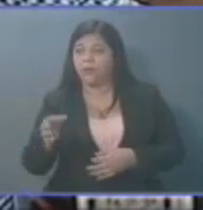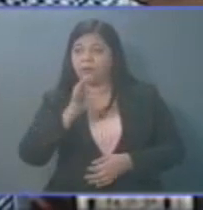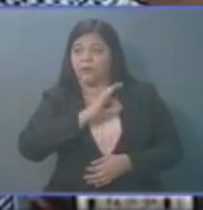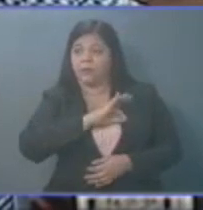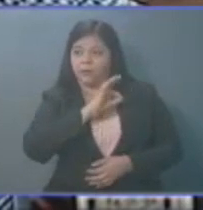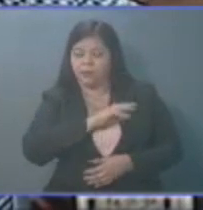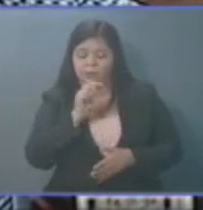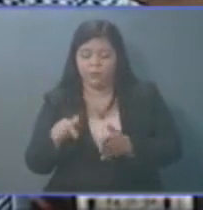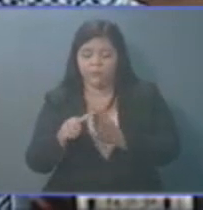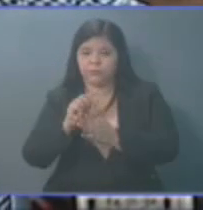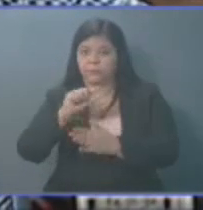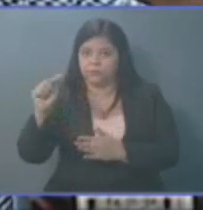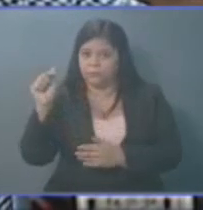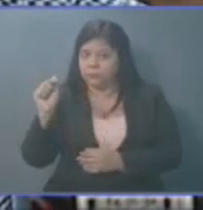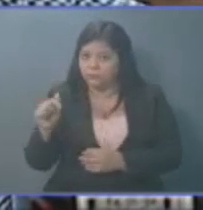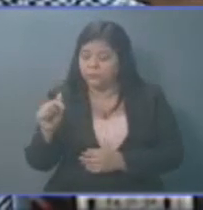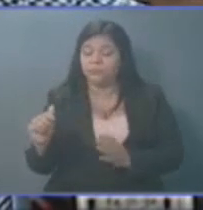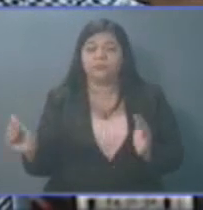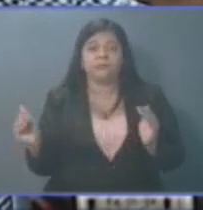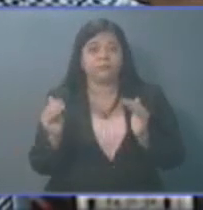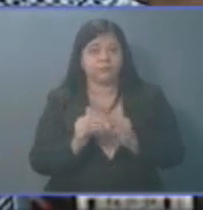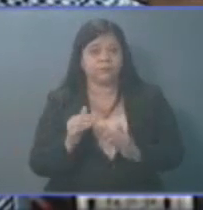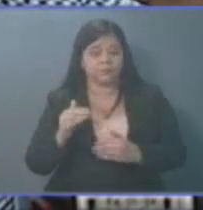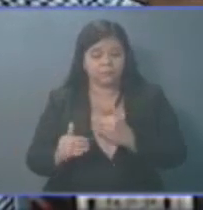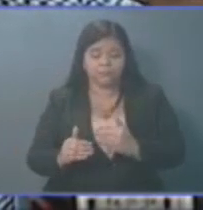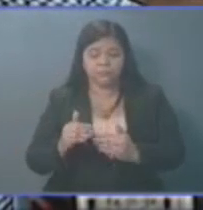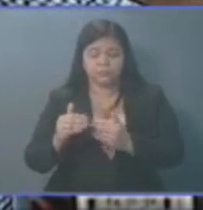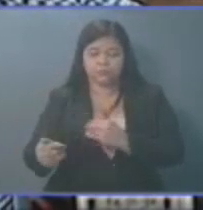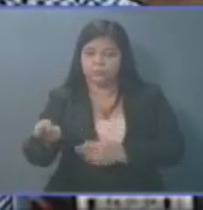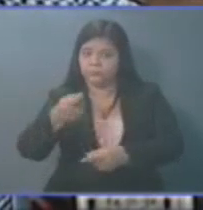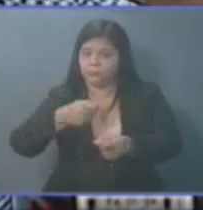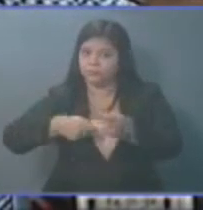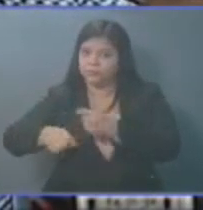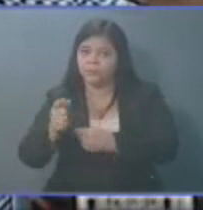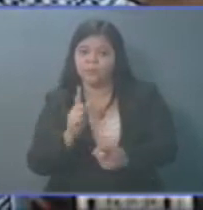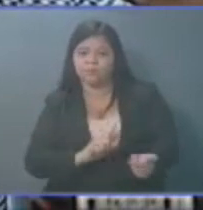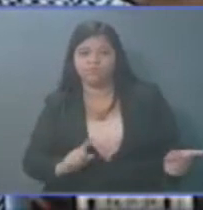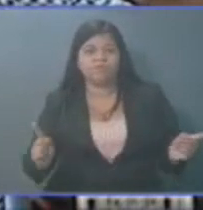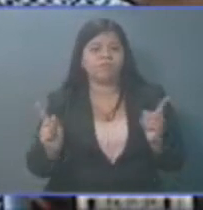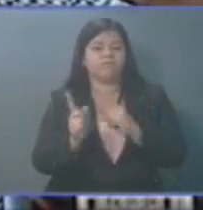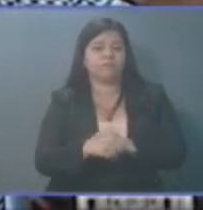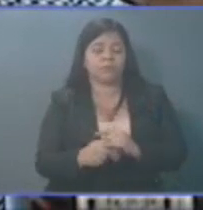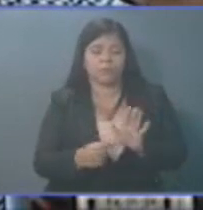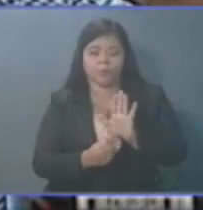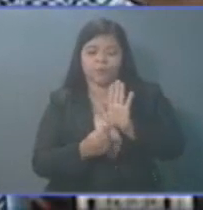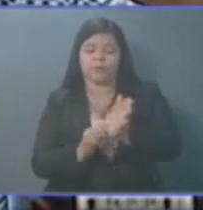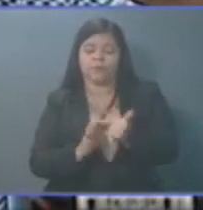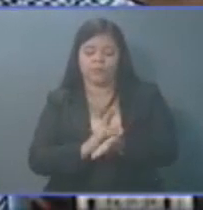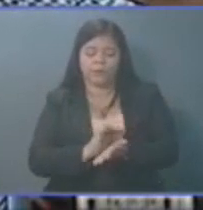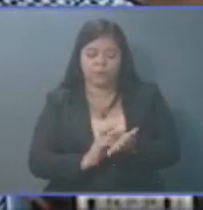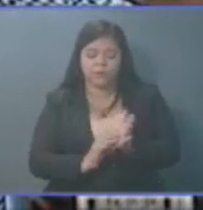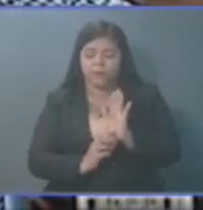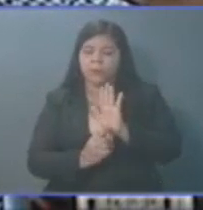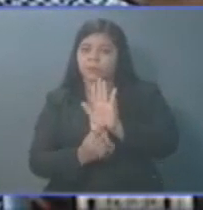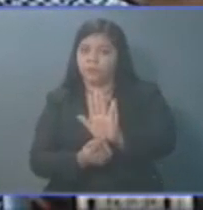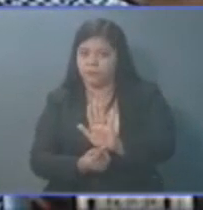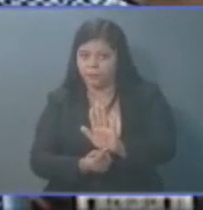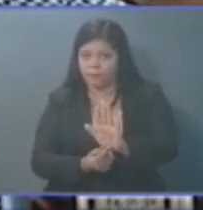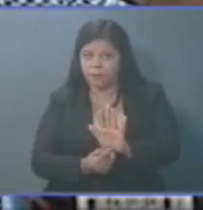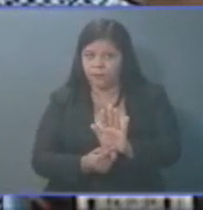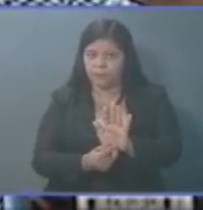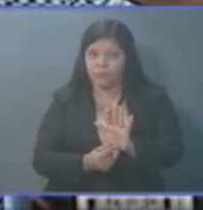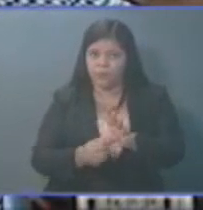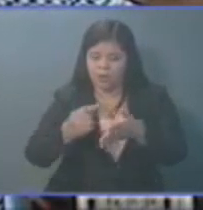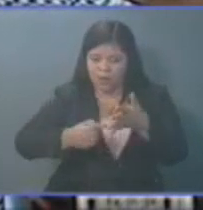referido instituto, así como el proceso de transición y rendición de cuentas de forma